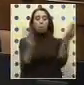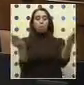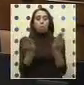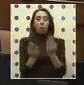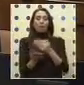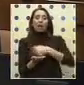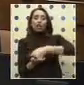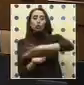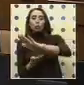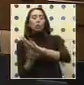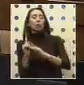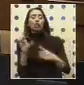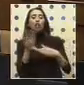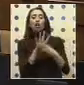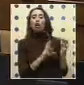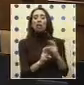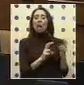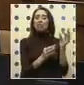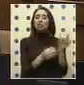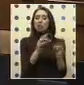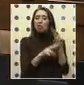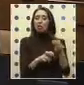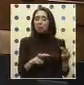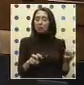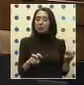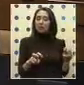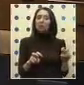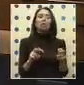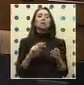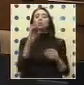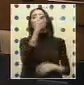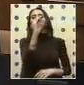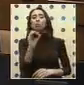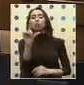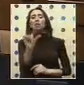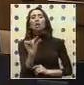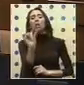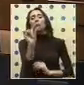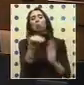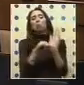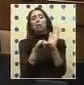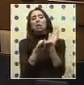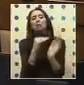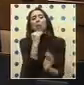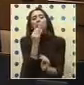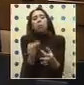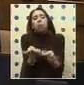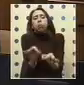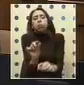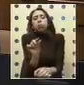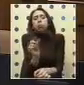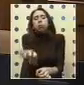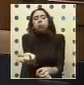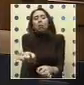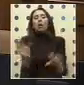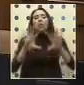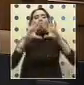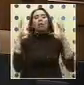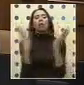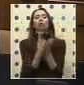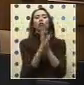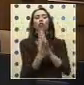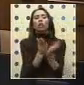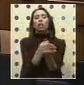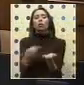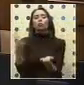algún problema para el Ministerio Público constituyen un porcentaje mínimo casi insignificante de casos dentro del universo de exclusiones